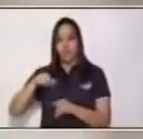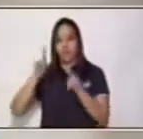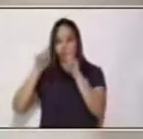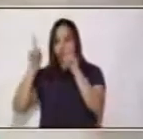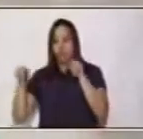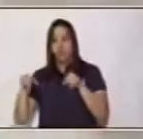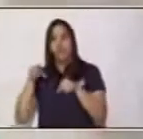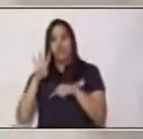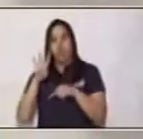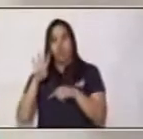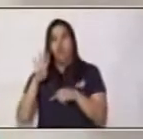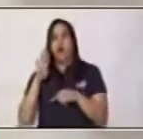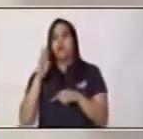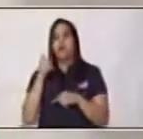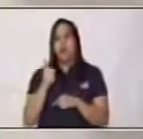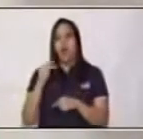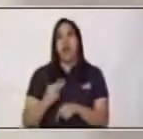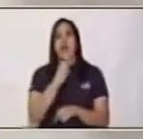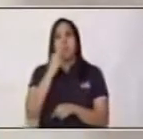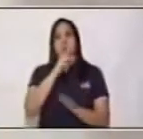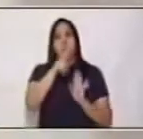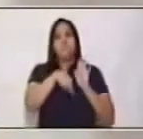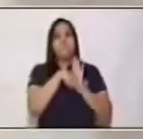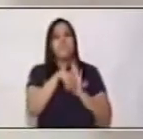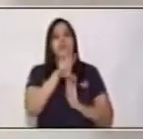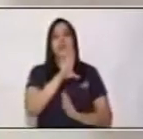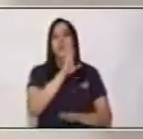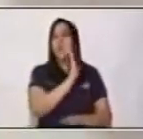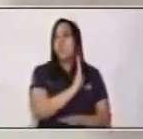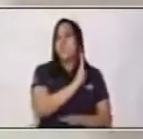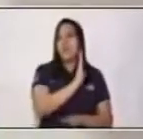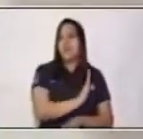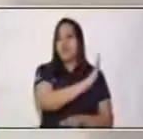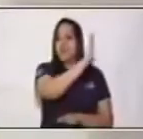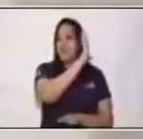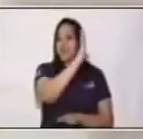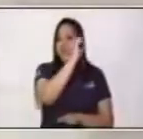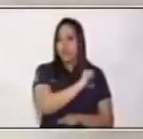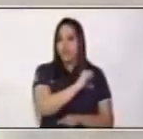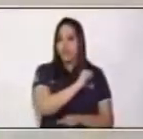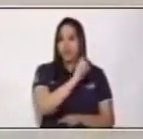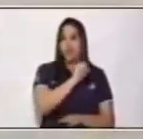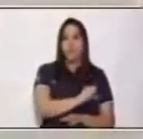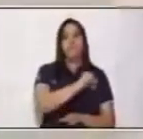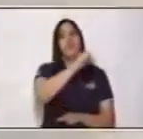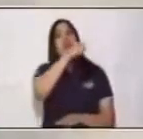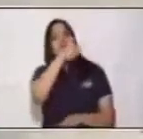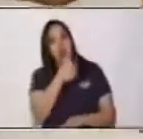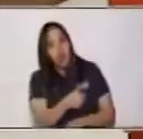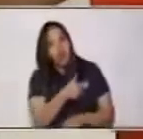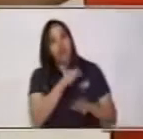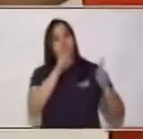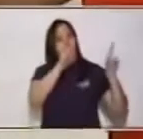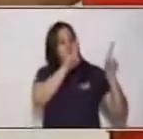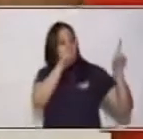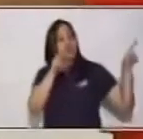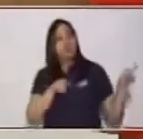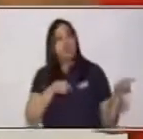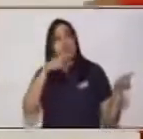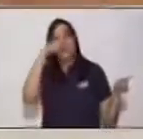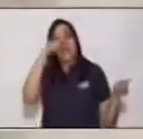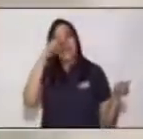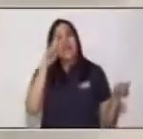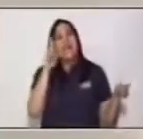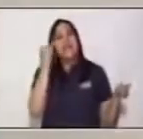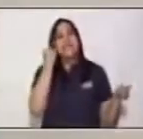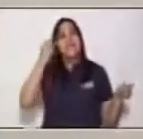parte. Vamos a crear el trinomio, que es el complemento de la respuesta. Para crear el trinomio nos basamos